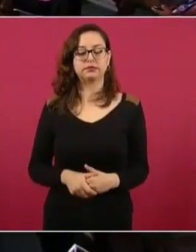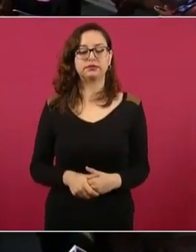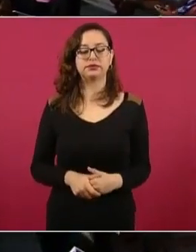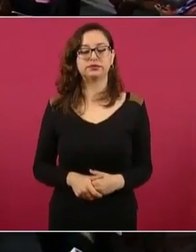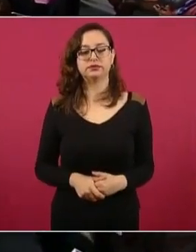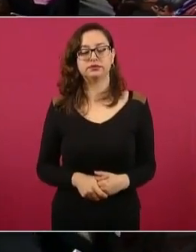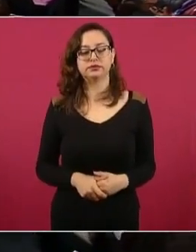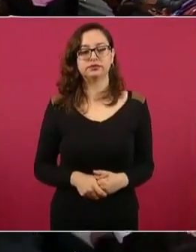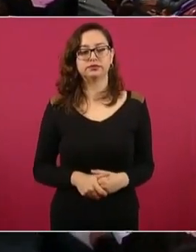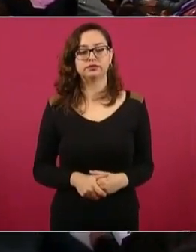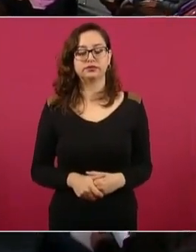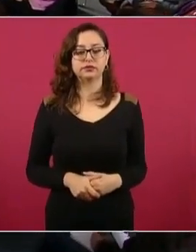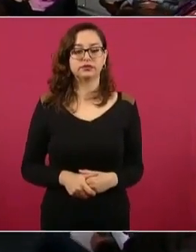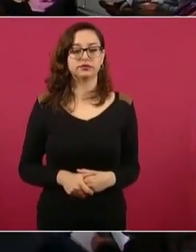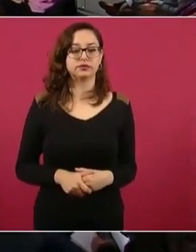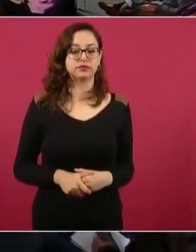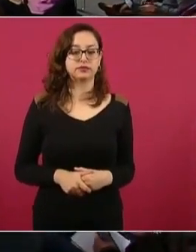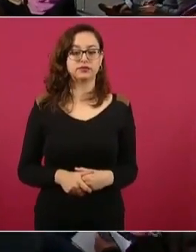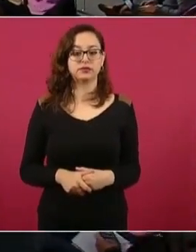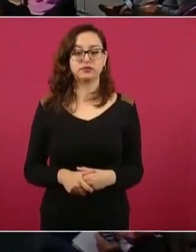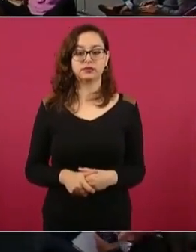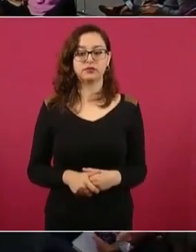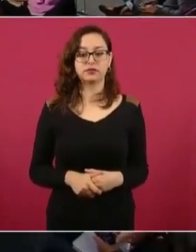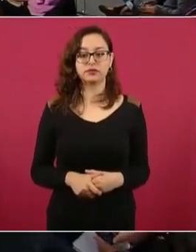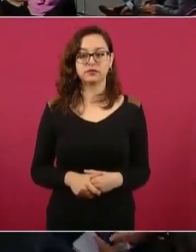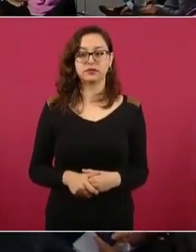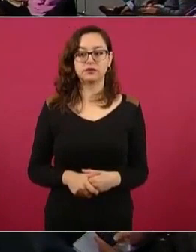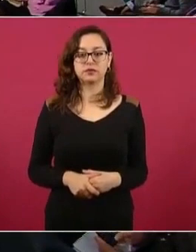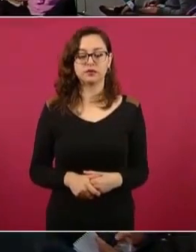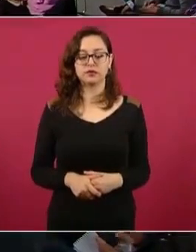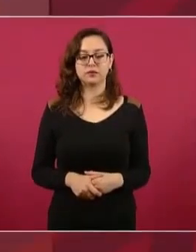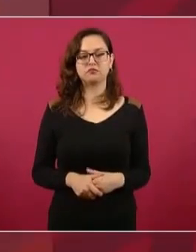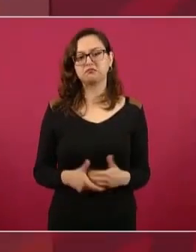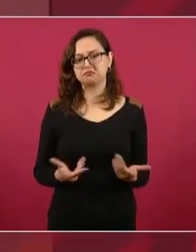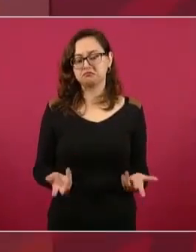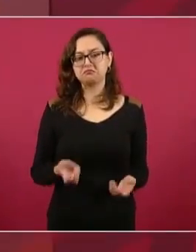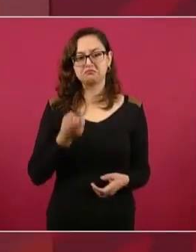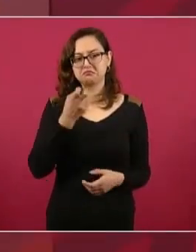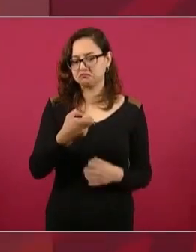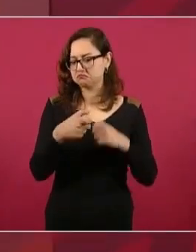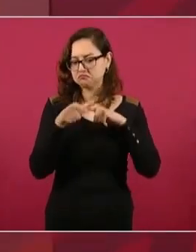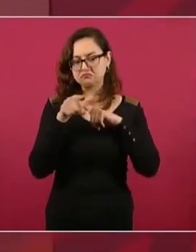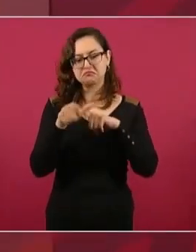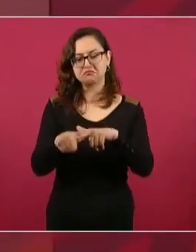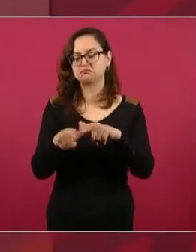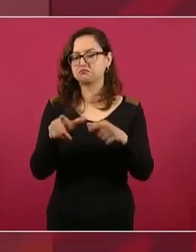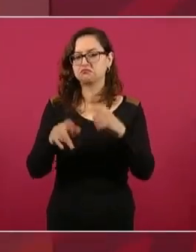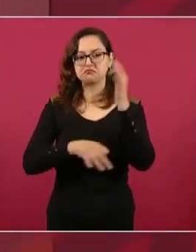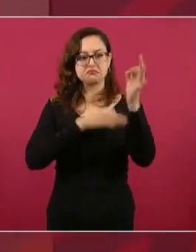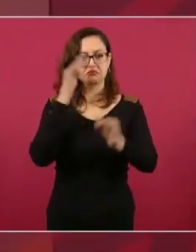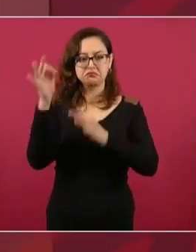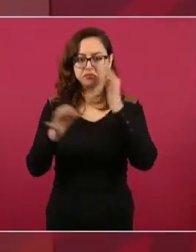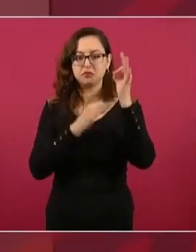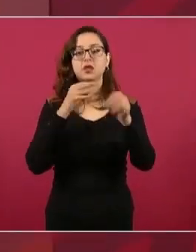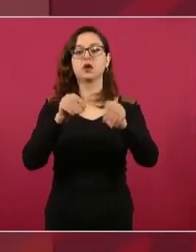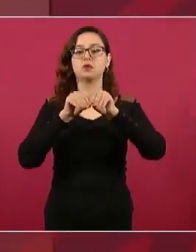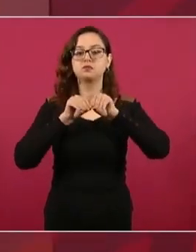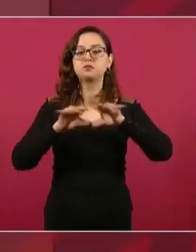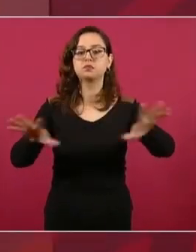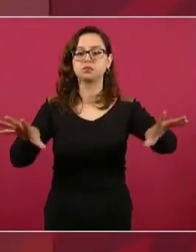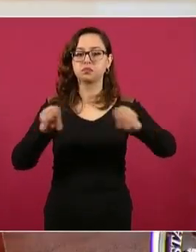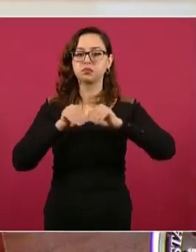el sistema que se está aplicando. Y vamos a continuar con las campañas de